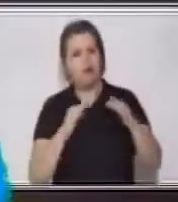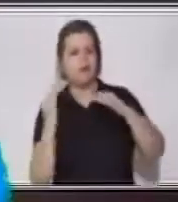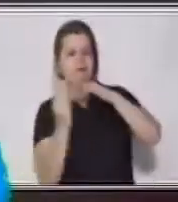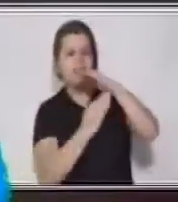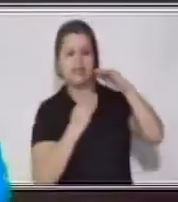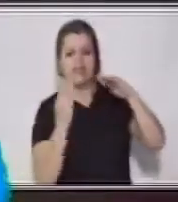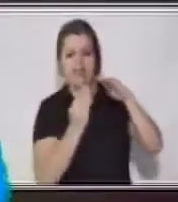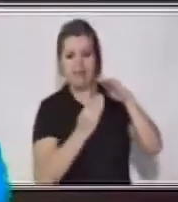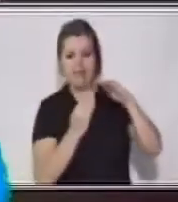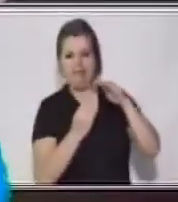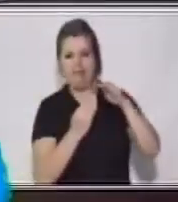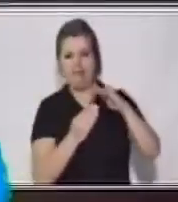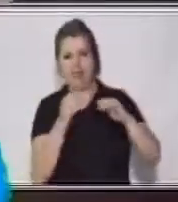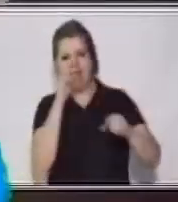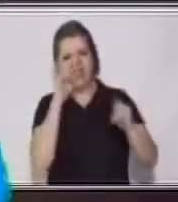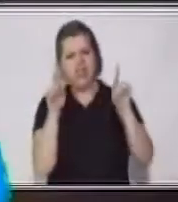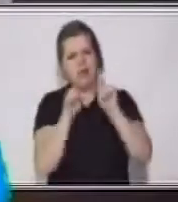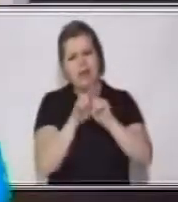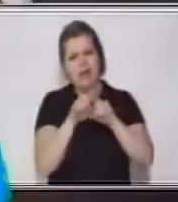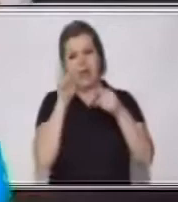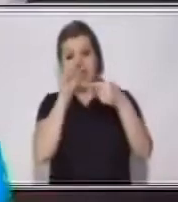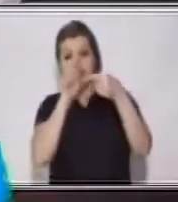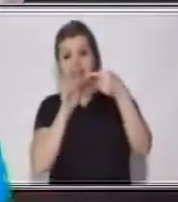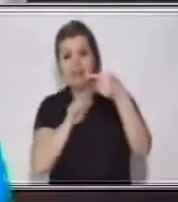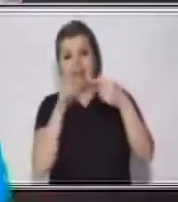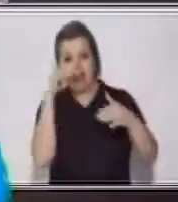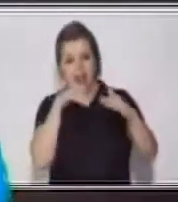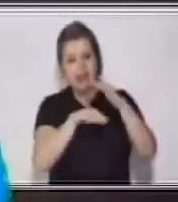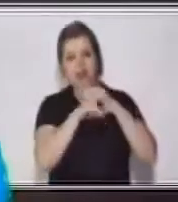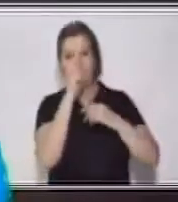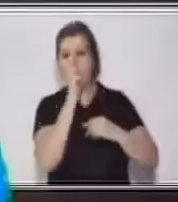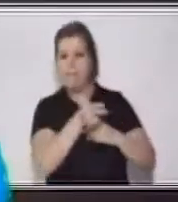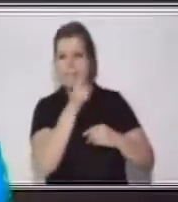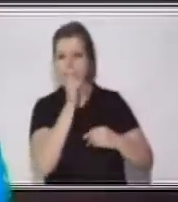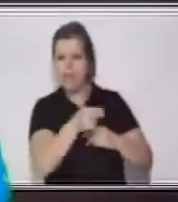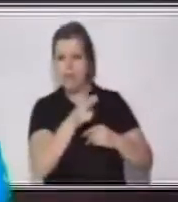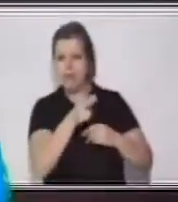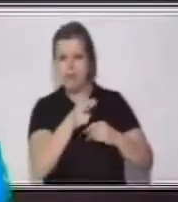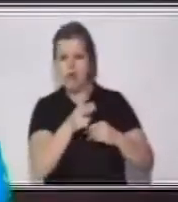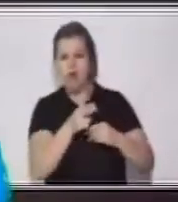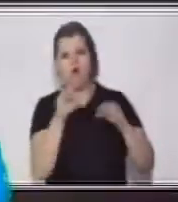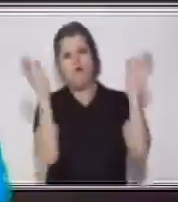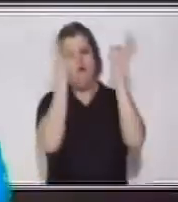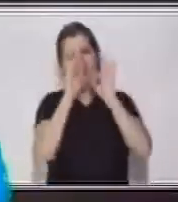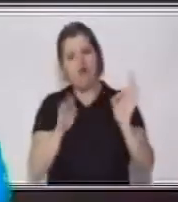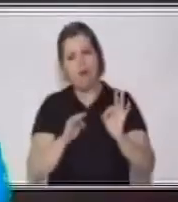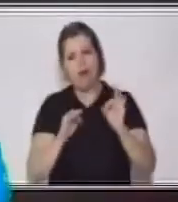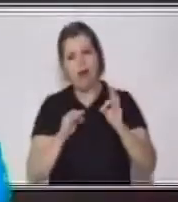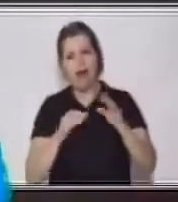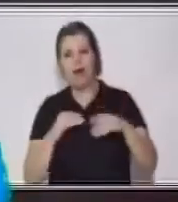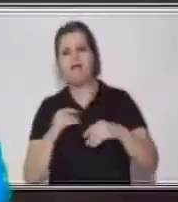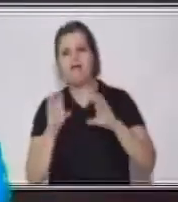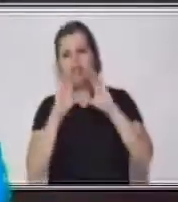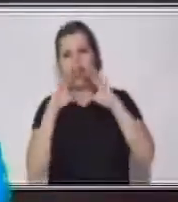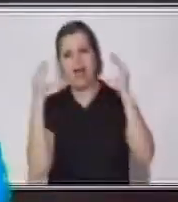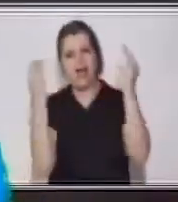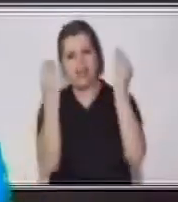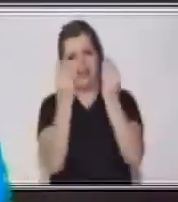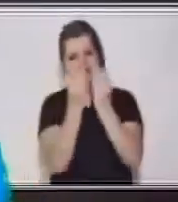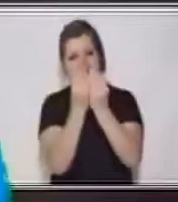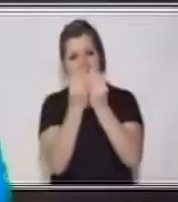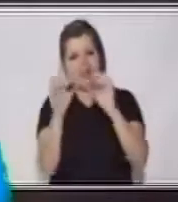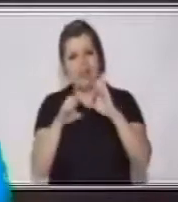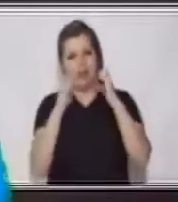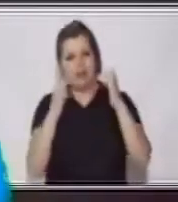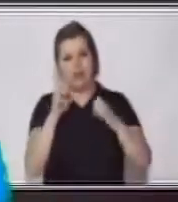identificar ese morfema derivativo que sería dentro de nuestro morfema clase. En este caso vamos a colocar estas